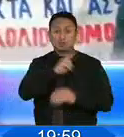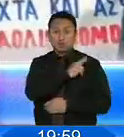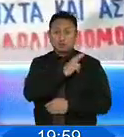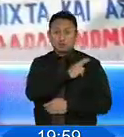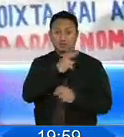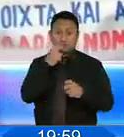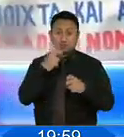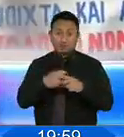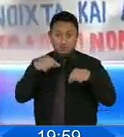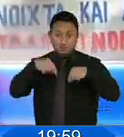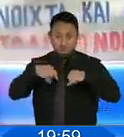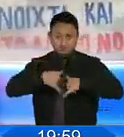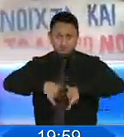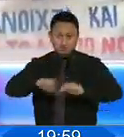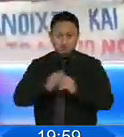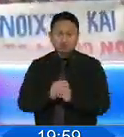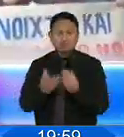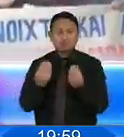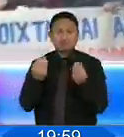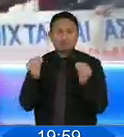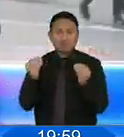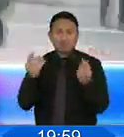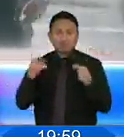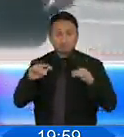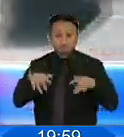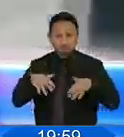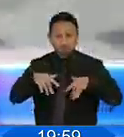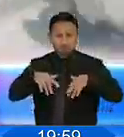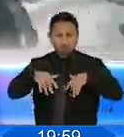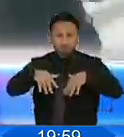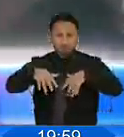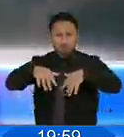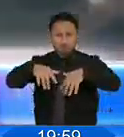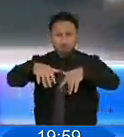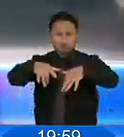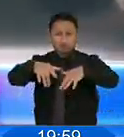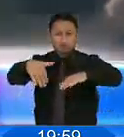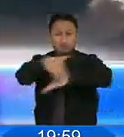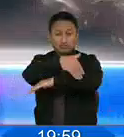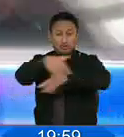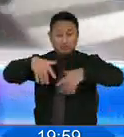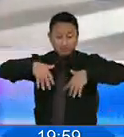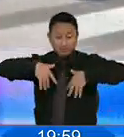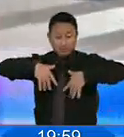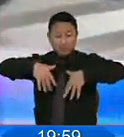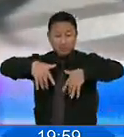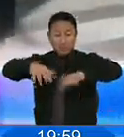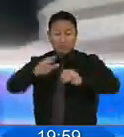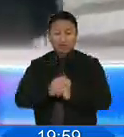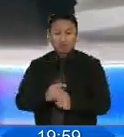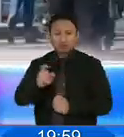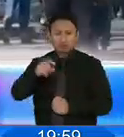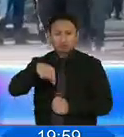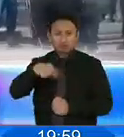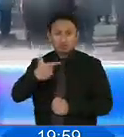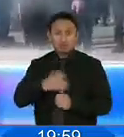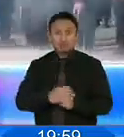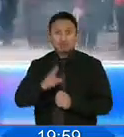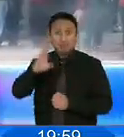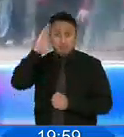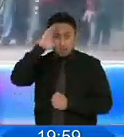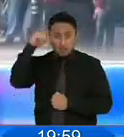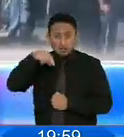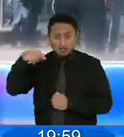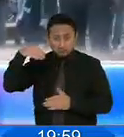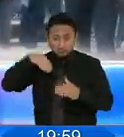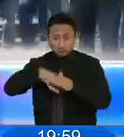mantienen. Cientos de jóvenes con pancartas y cánticos marcharon por las principales calles de Atenas, exigiendo que las patrullas policiales no ingresen